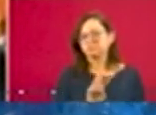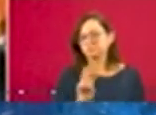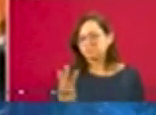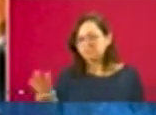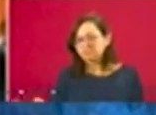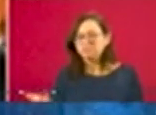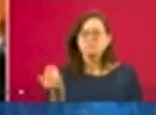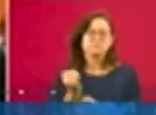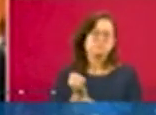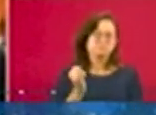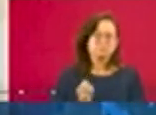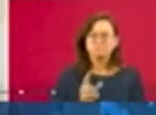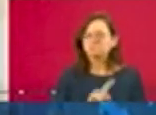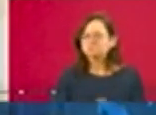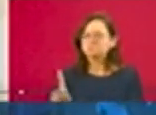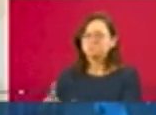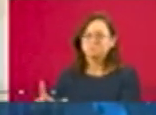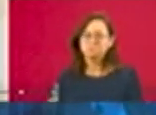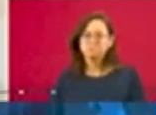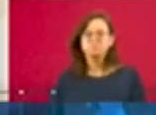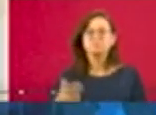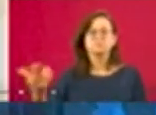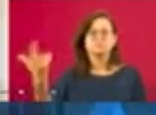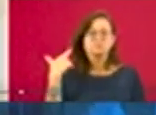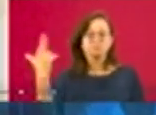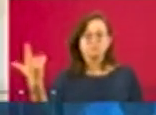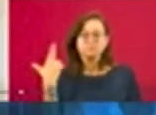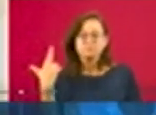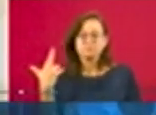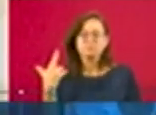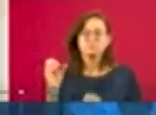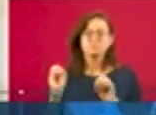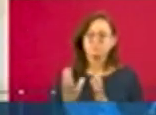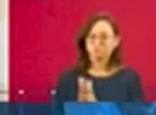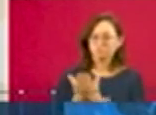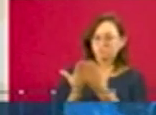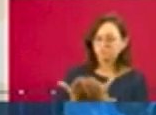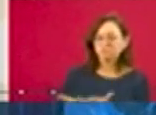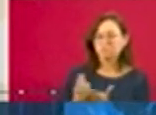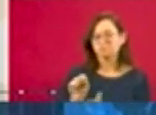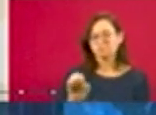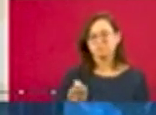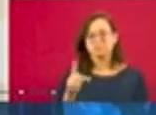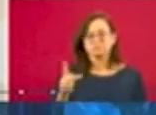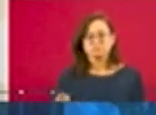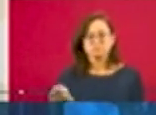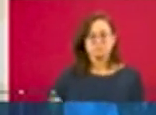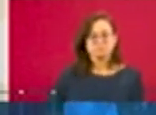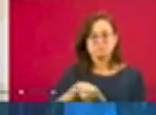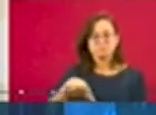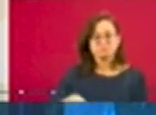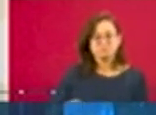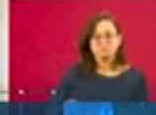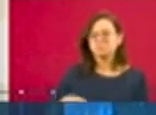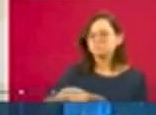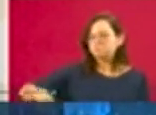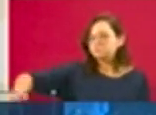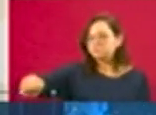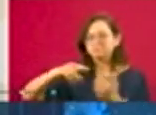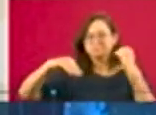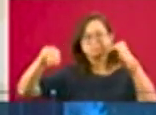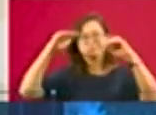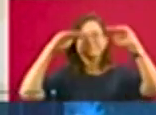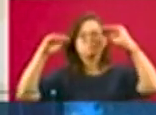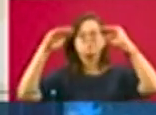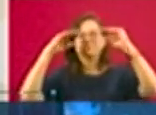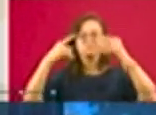video o es un producto, llamémosle argentino o español. Ah, sí. Y sí hemos subido ese material, pero yo creo que México